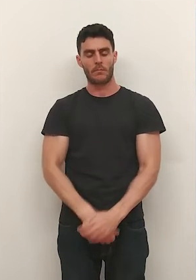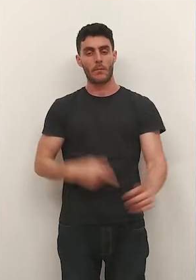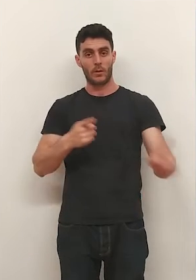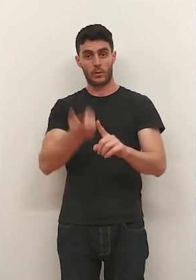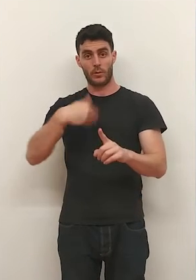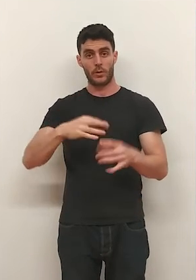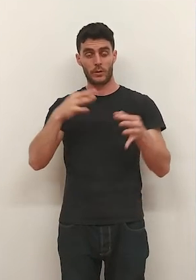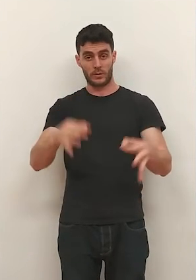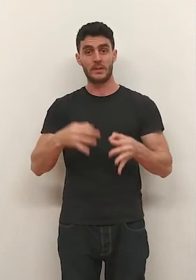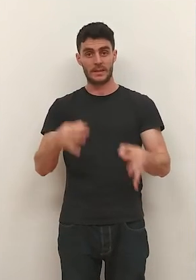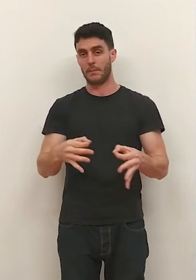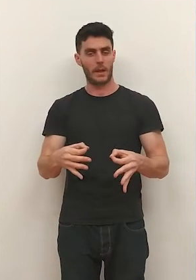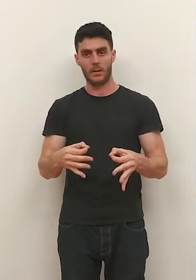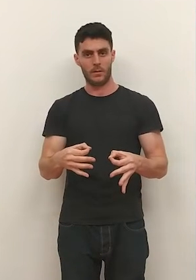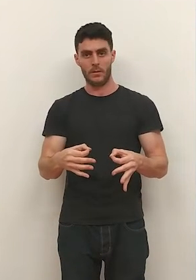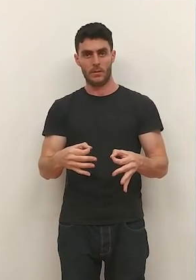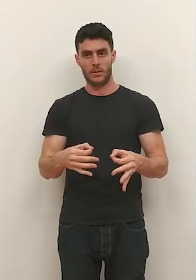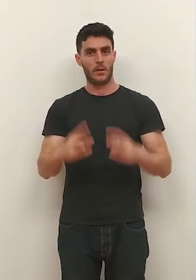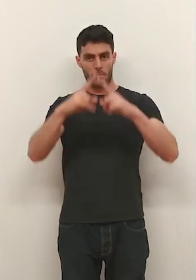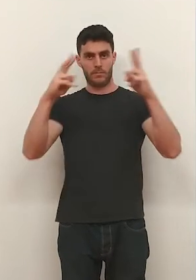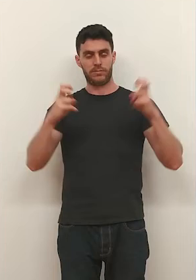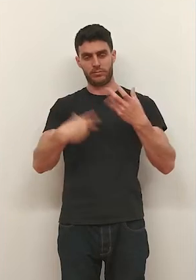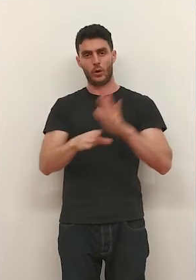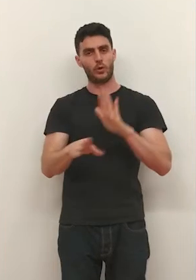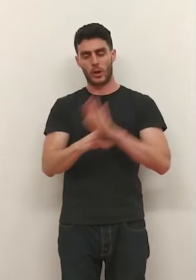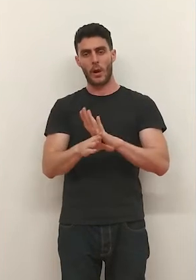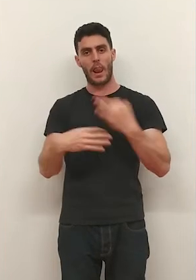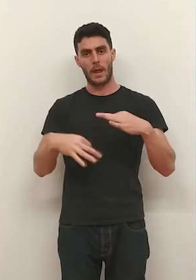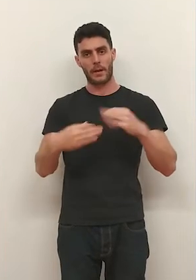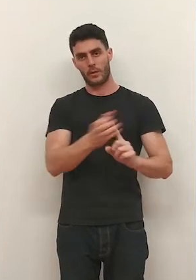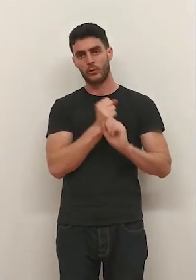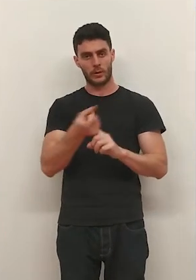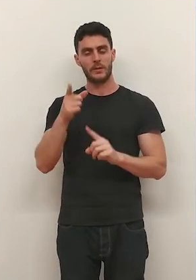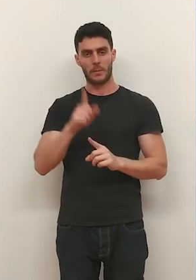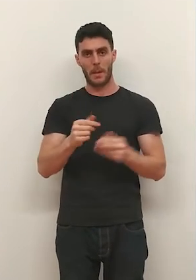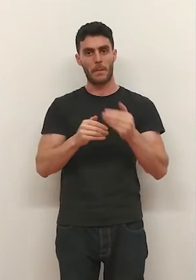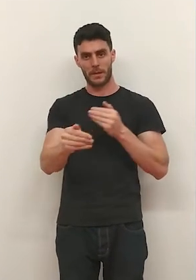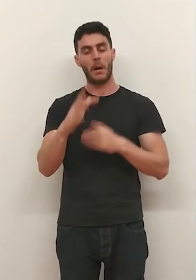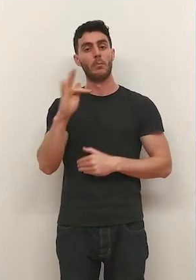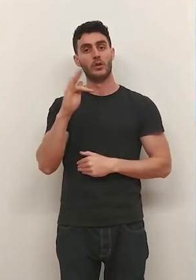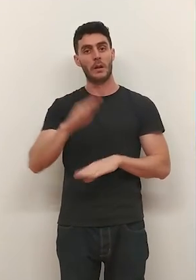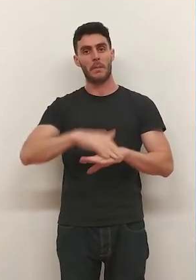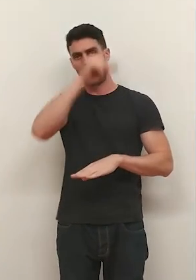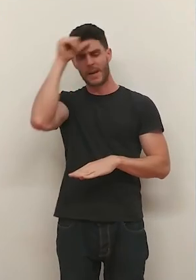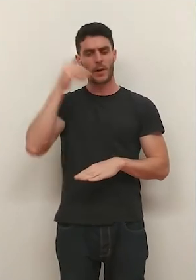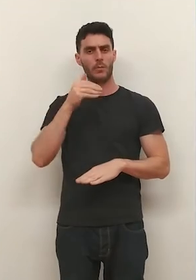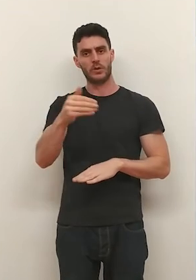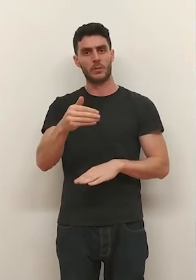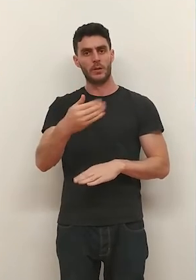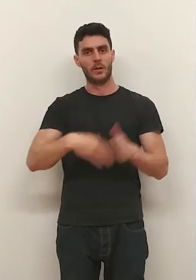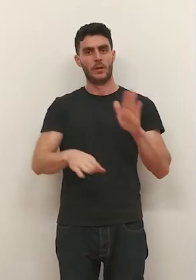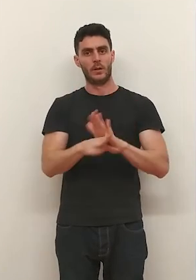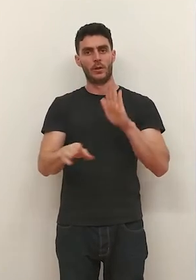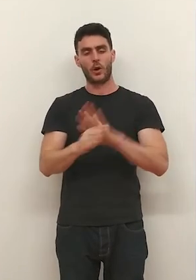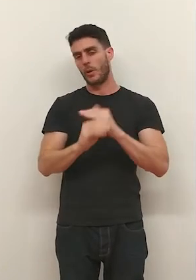Nuestro objetivo es incrementar las pernoctaciones, que se está consiguiendo, y las perspectivas son muy buenas para este verano. Seguir